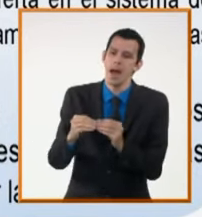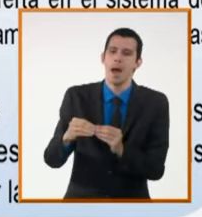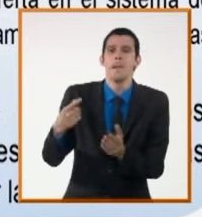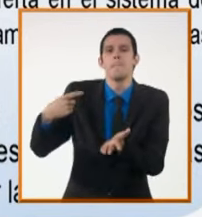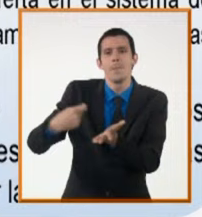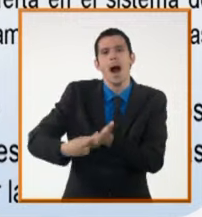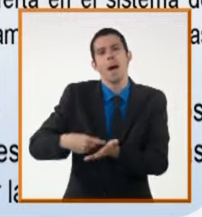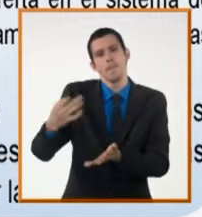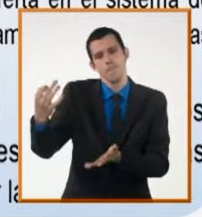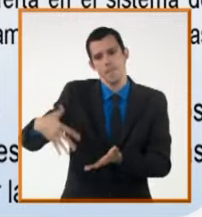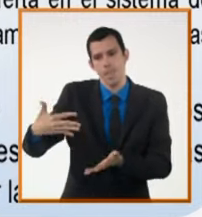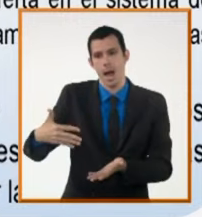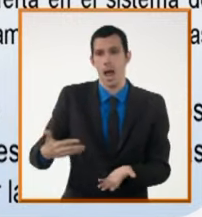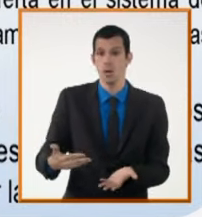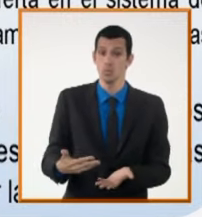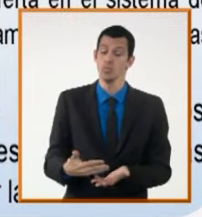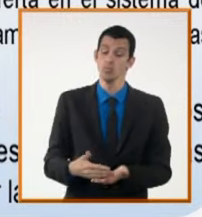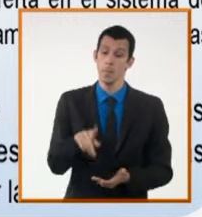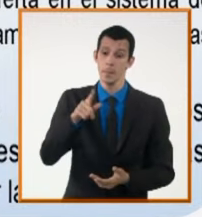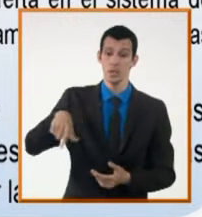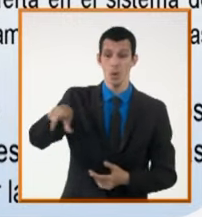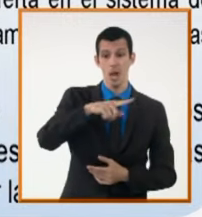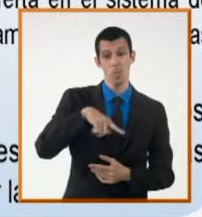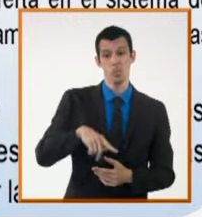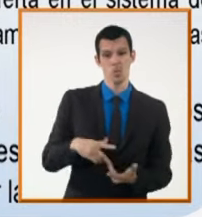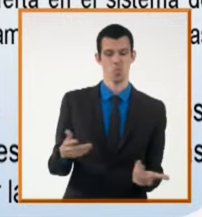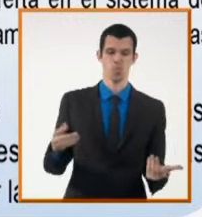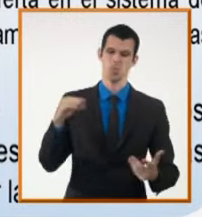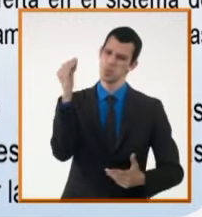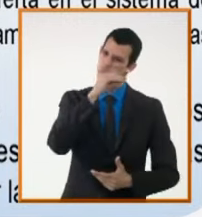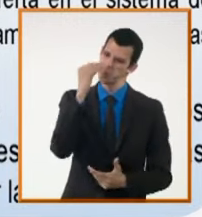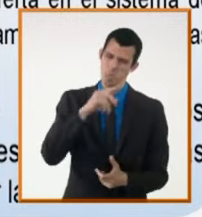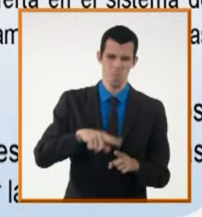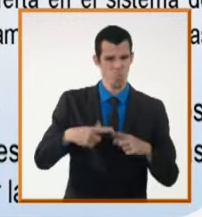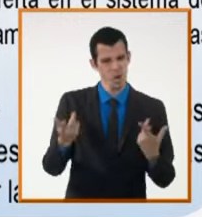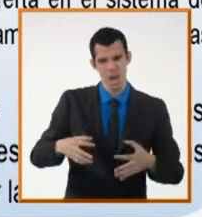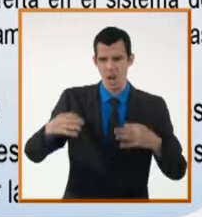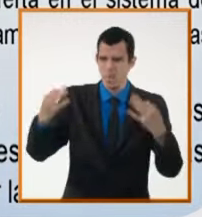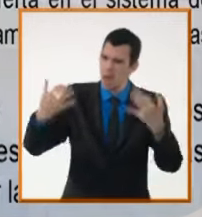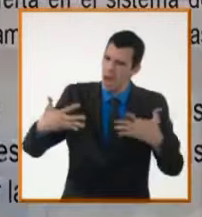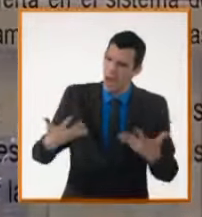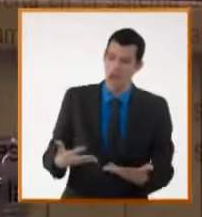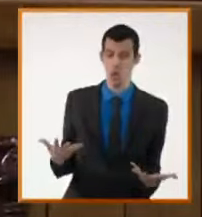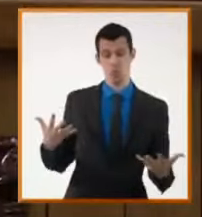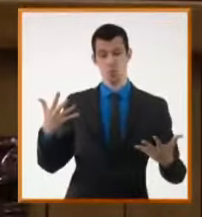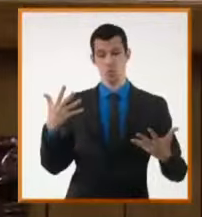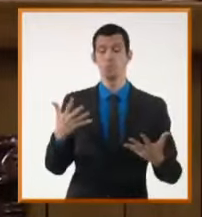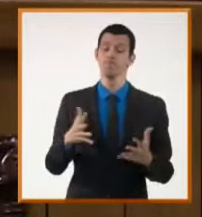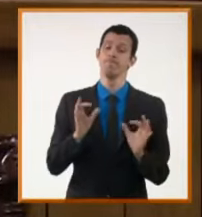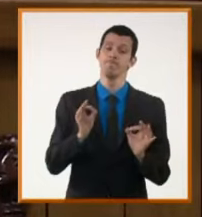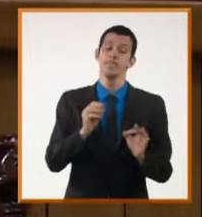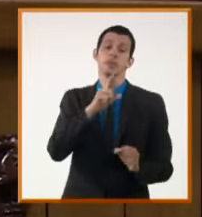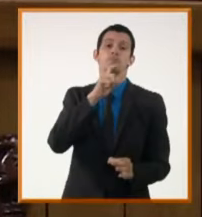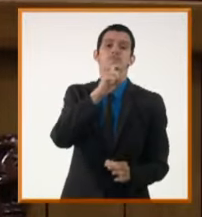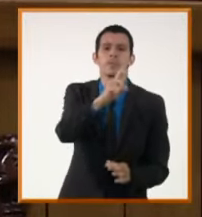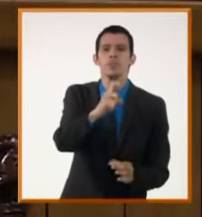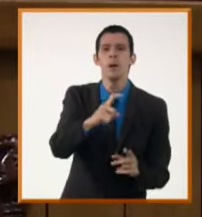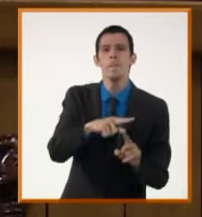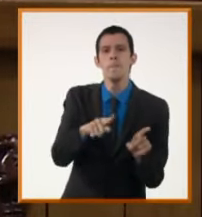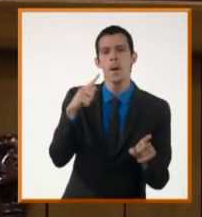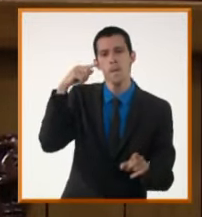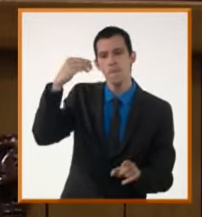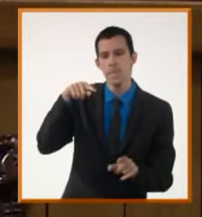pero necesitamos, ¿para qué? Para poder sostener ese sistema, para poder pensar incluso en que un día podamos llegar a más personas con gas